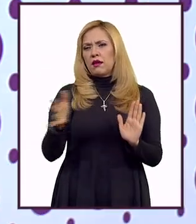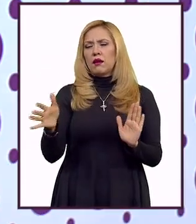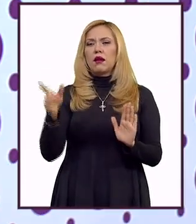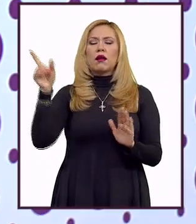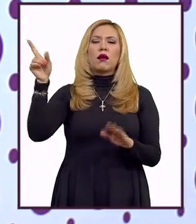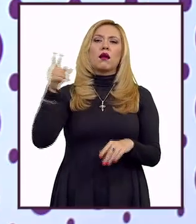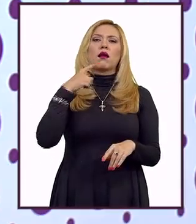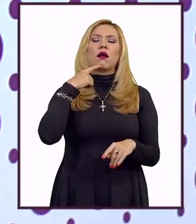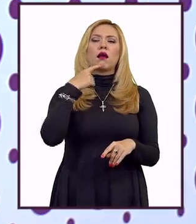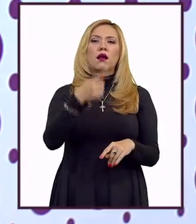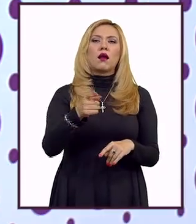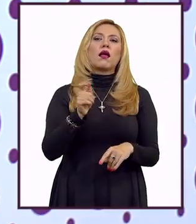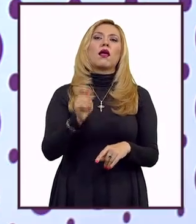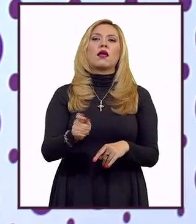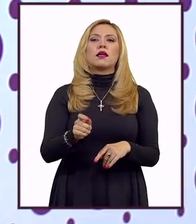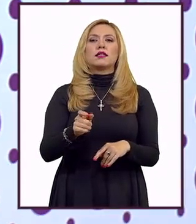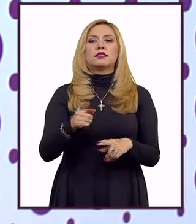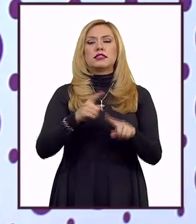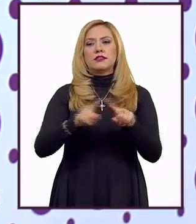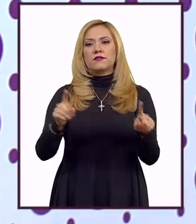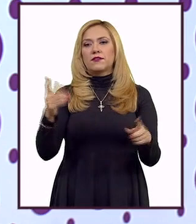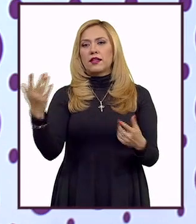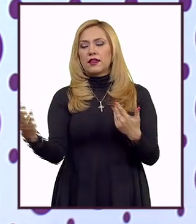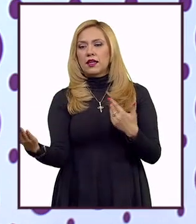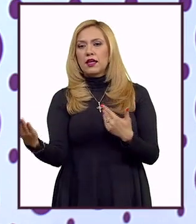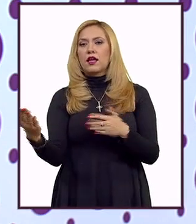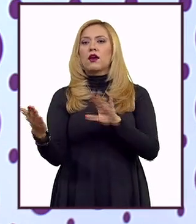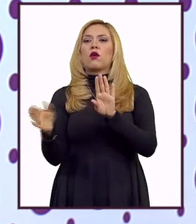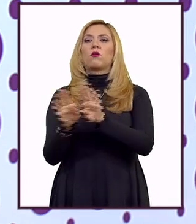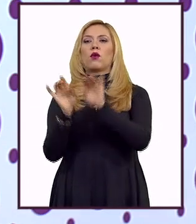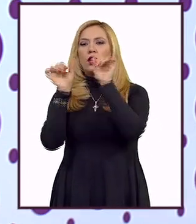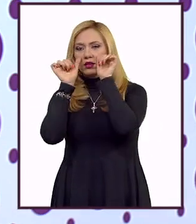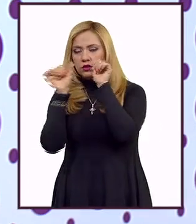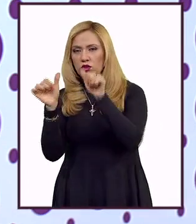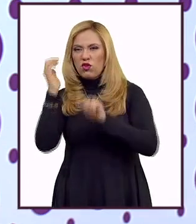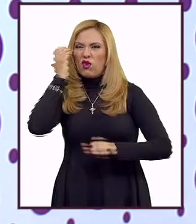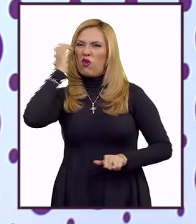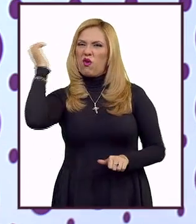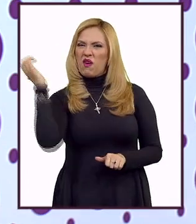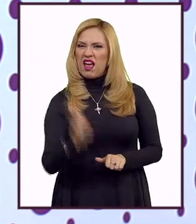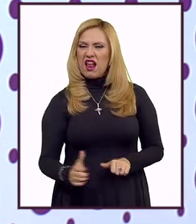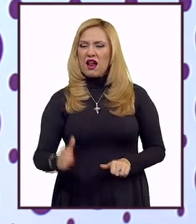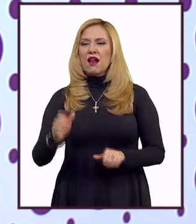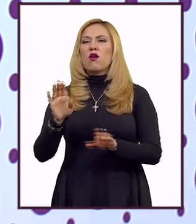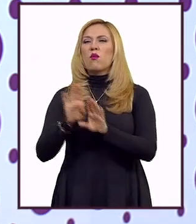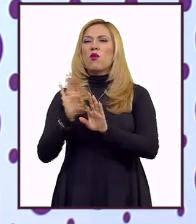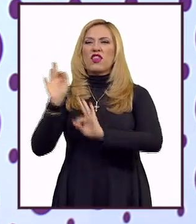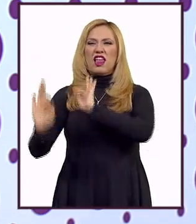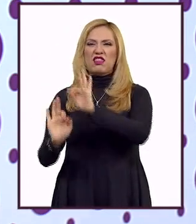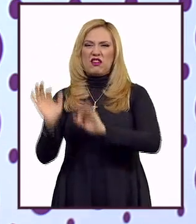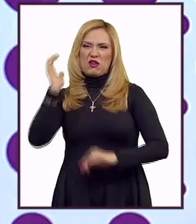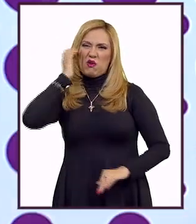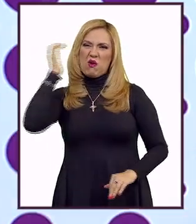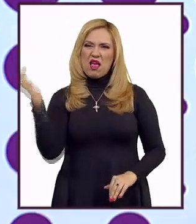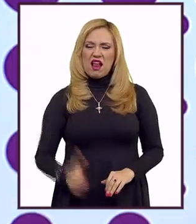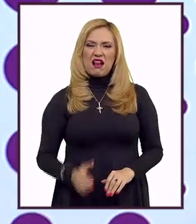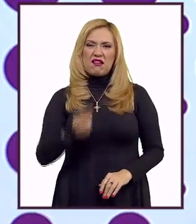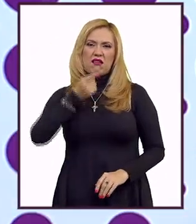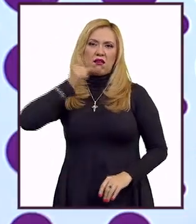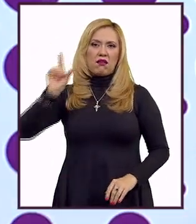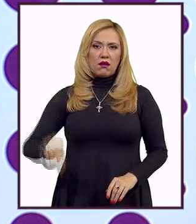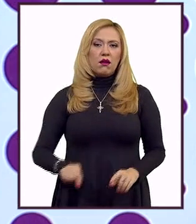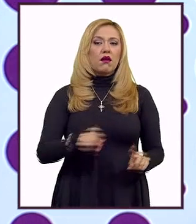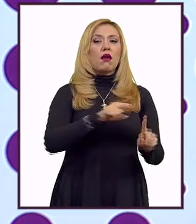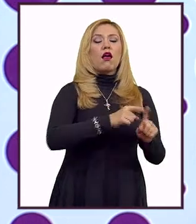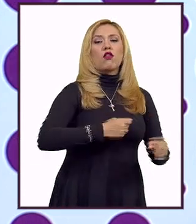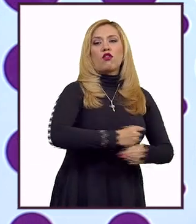dio o se trató de dar una distinción de lo que es un trato cruel, inhumano y degradante, ¿no? Con lo que era la tortura.